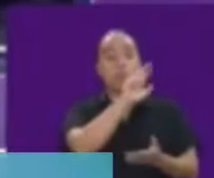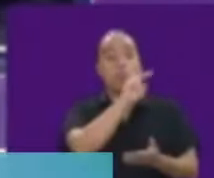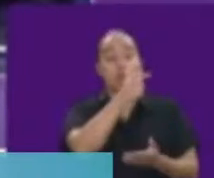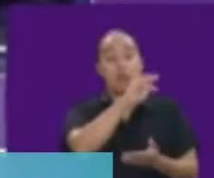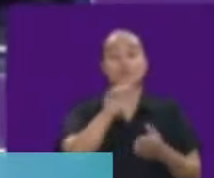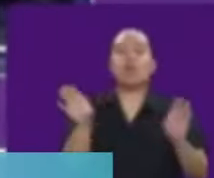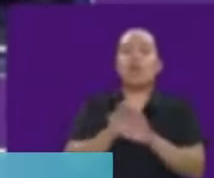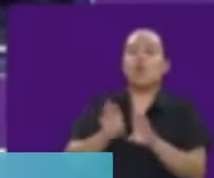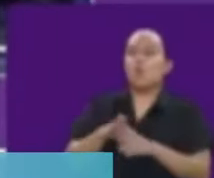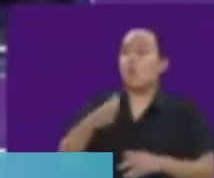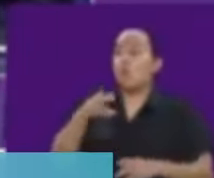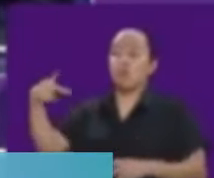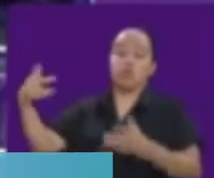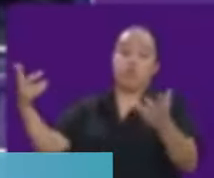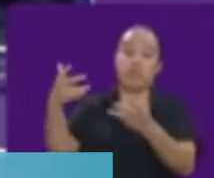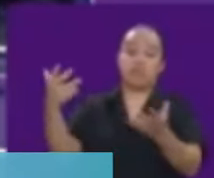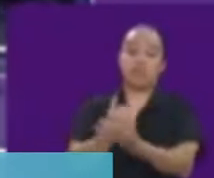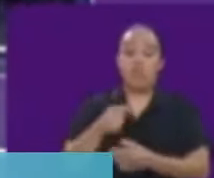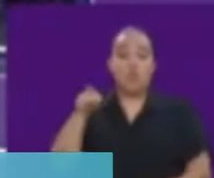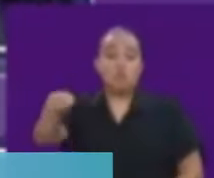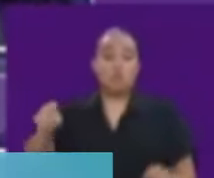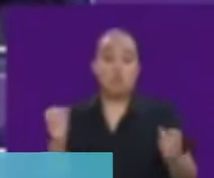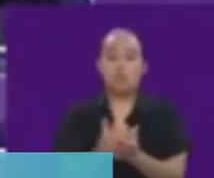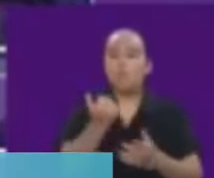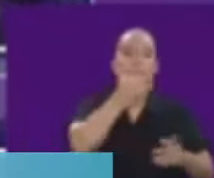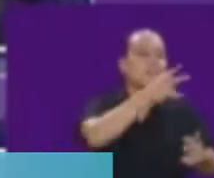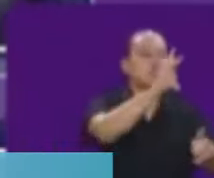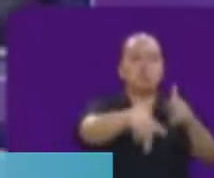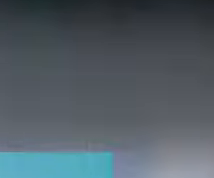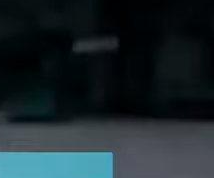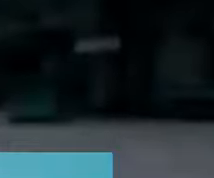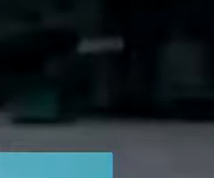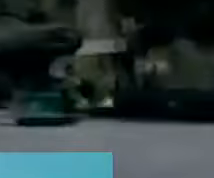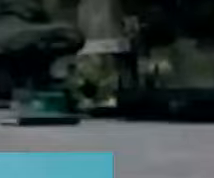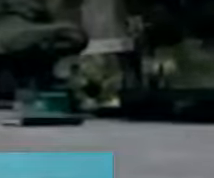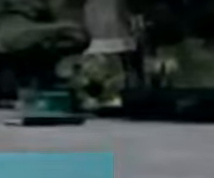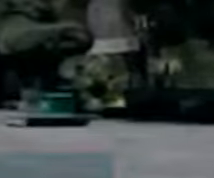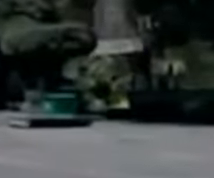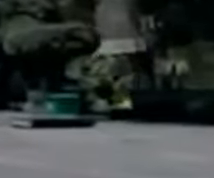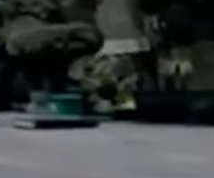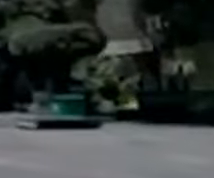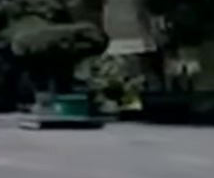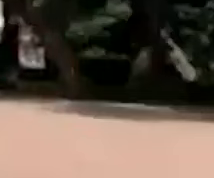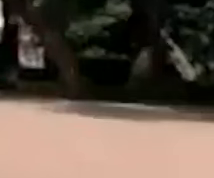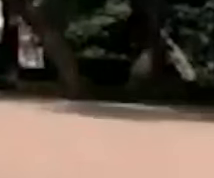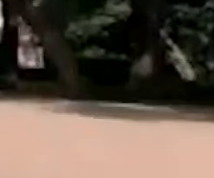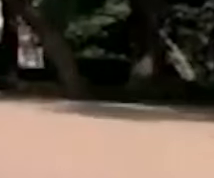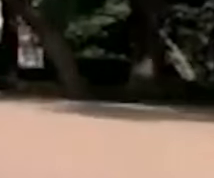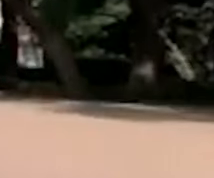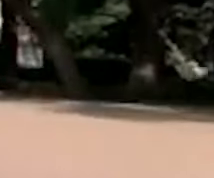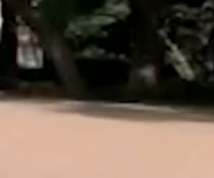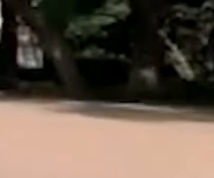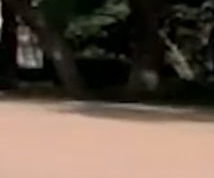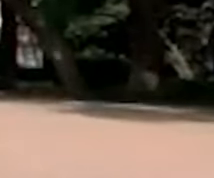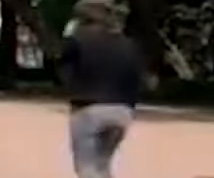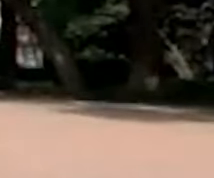Tú no tuviste esos logros. No. Que no se pueden interrumpir candidatos. No interrumpas. Al final del ejercicio, los candidatos que buscan